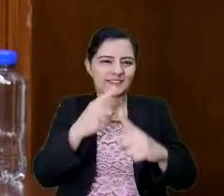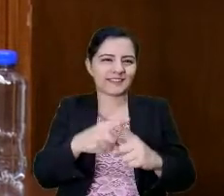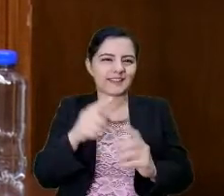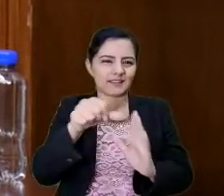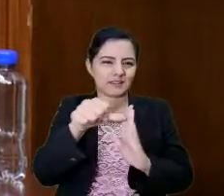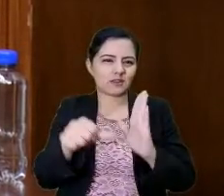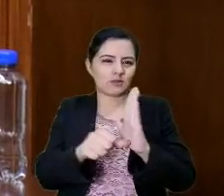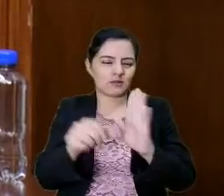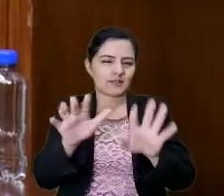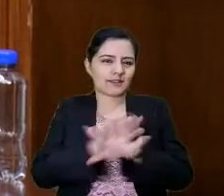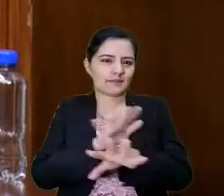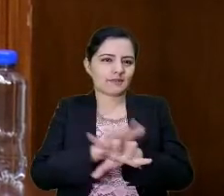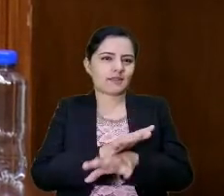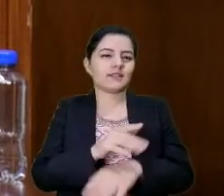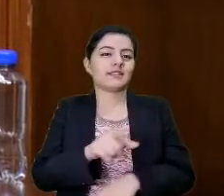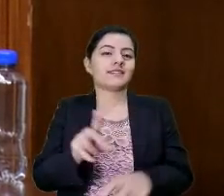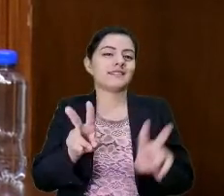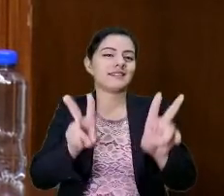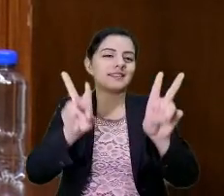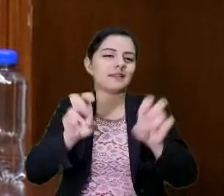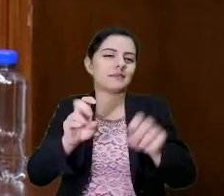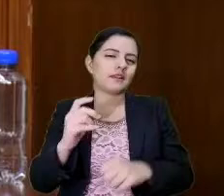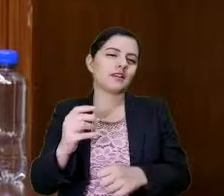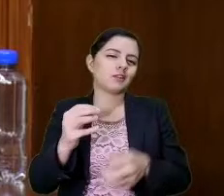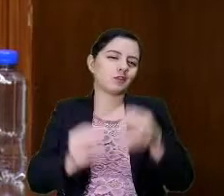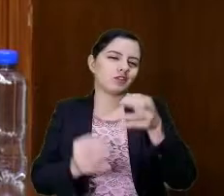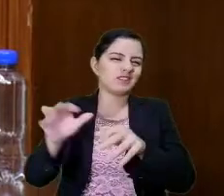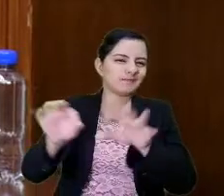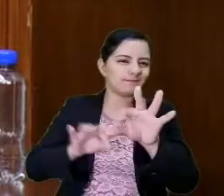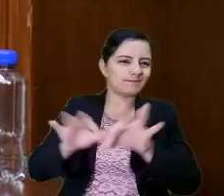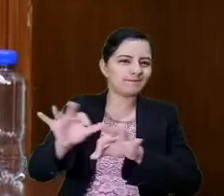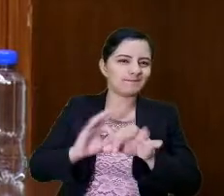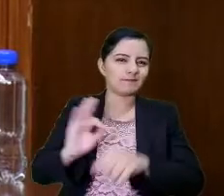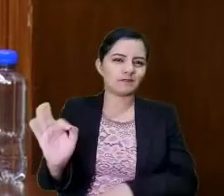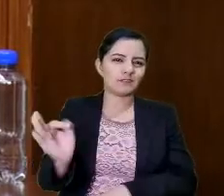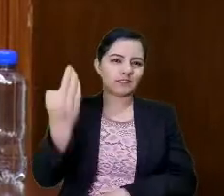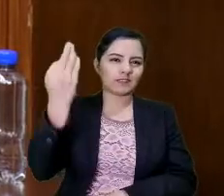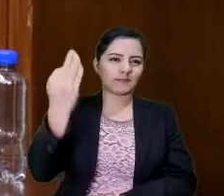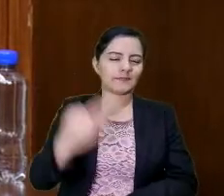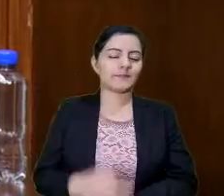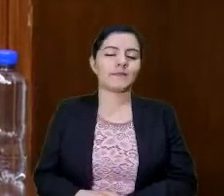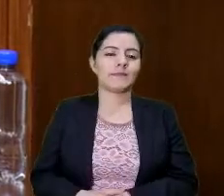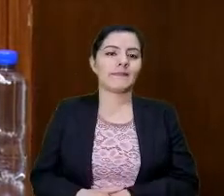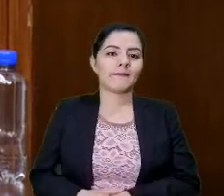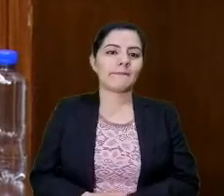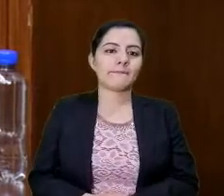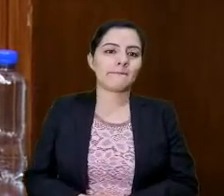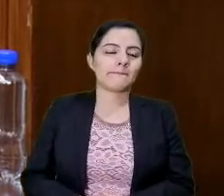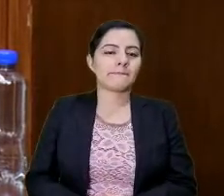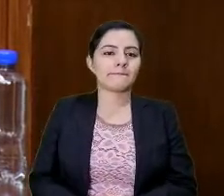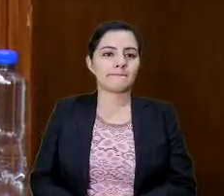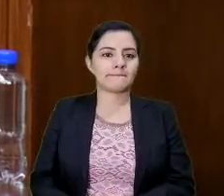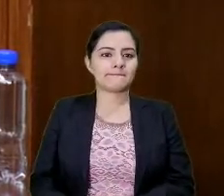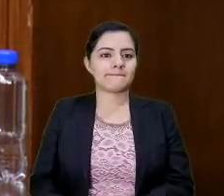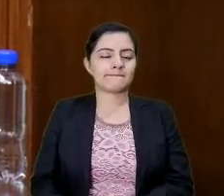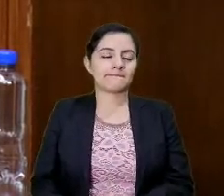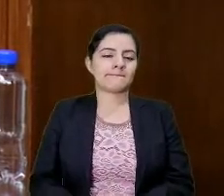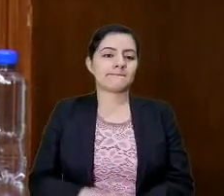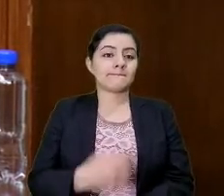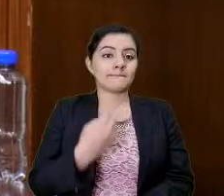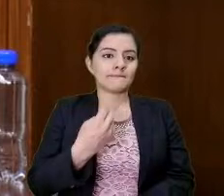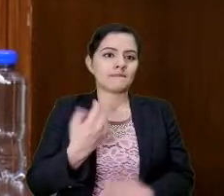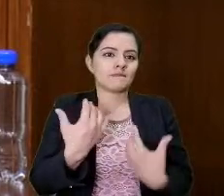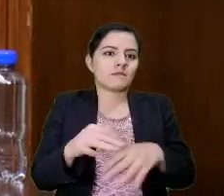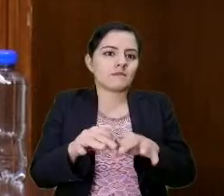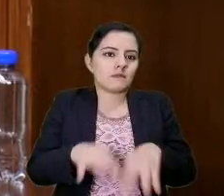Poder Judicial de la Federación. Hecho histórico que sin lugar a dudas, pues esta reforma de gran